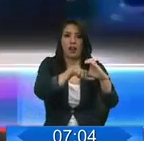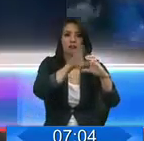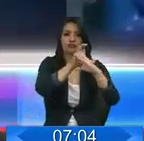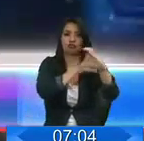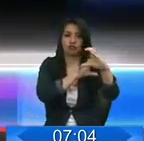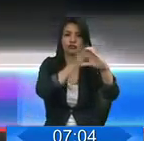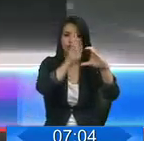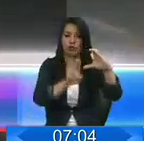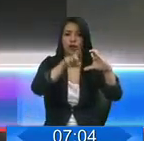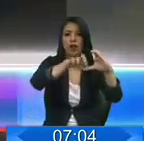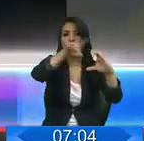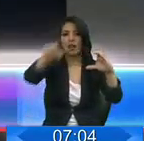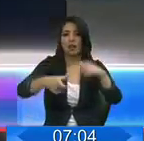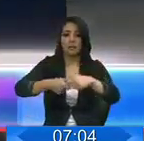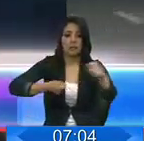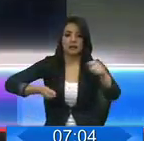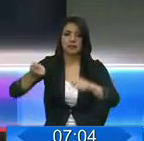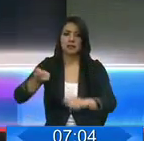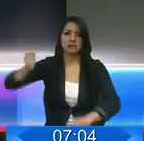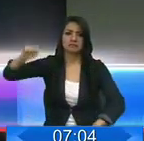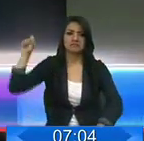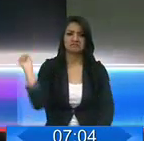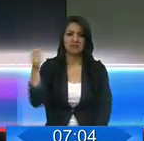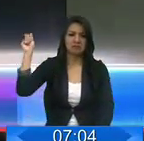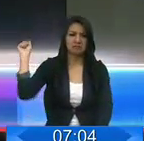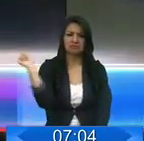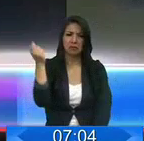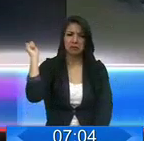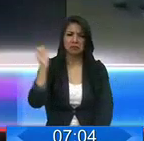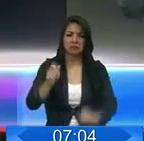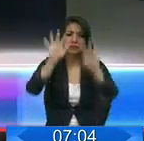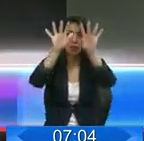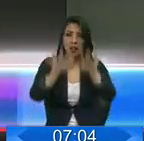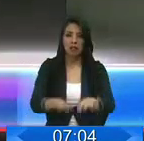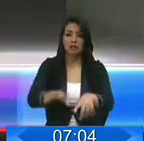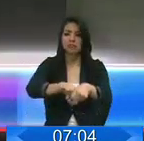un machete, con el que golpea a la otra unidad hasta romper sus cristales.